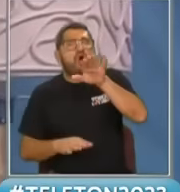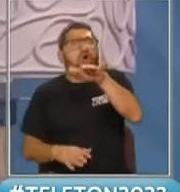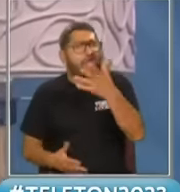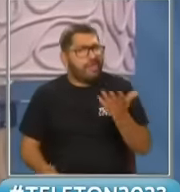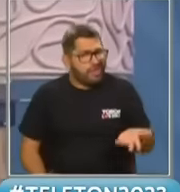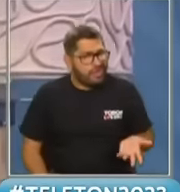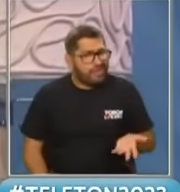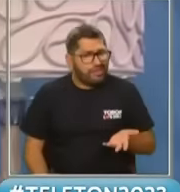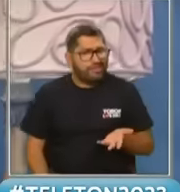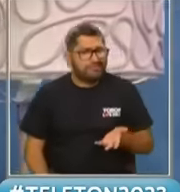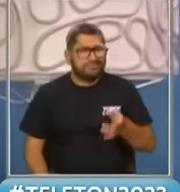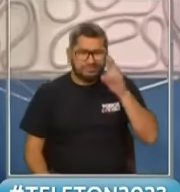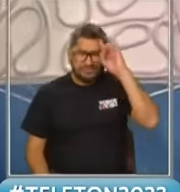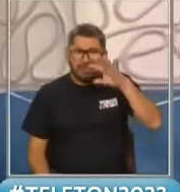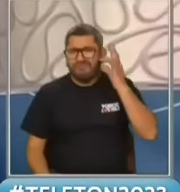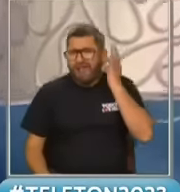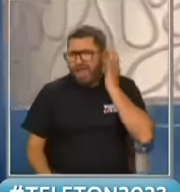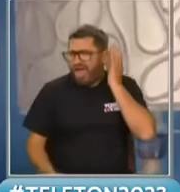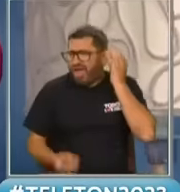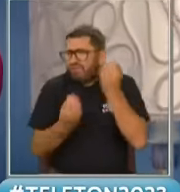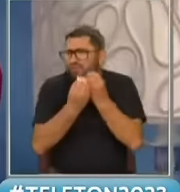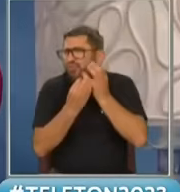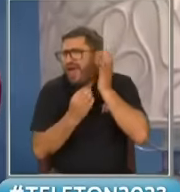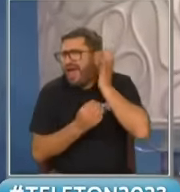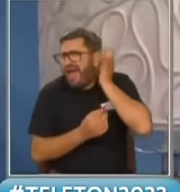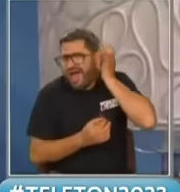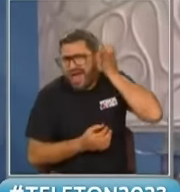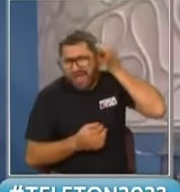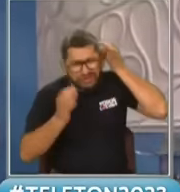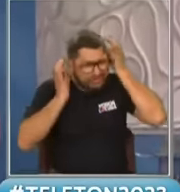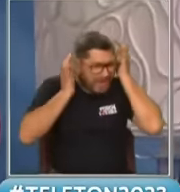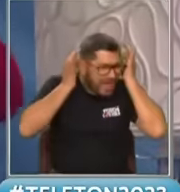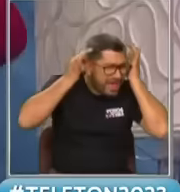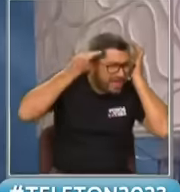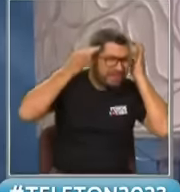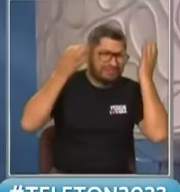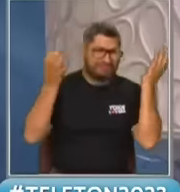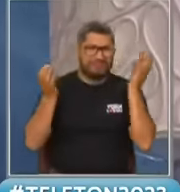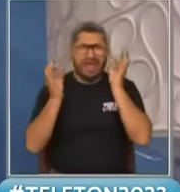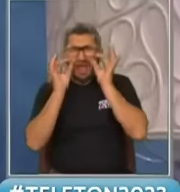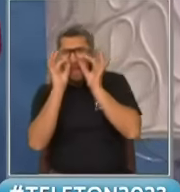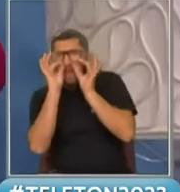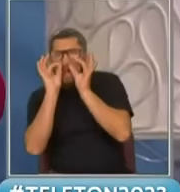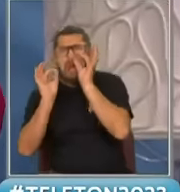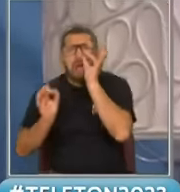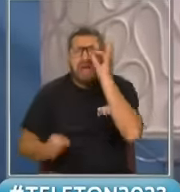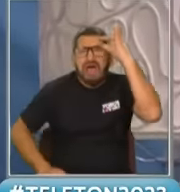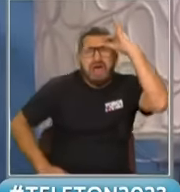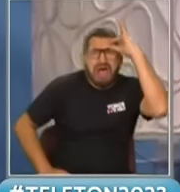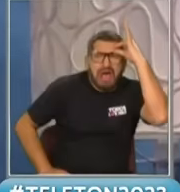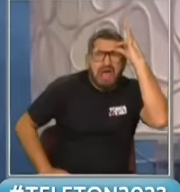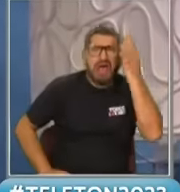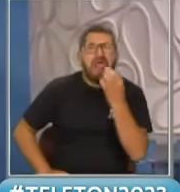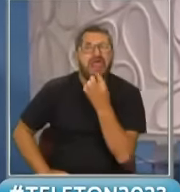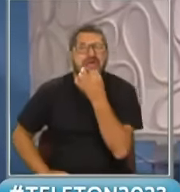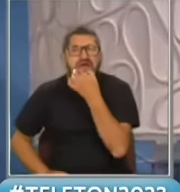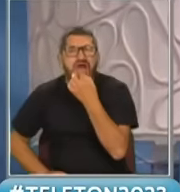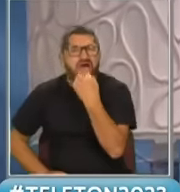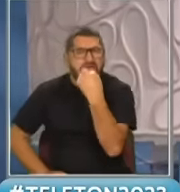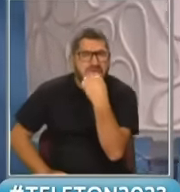llenos de aro. Las chicas se ponen aro aquí, piercing en la nariz, en la otra nariz. O sea...